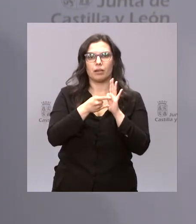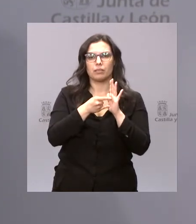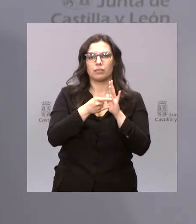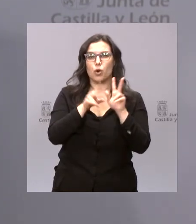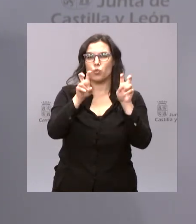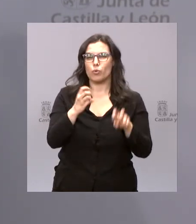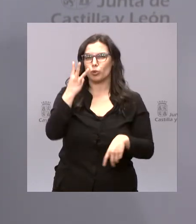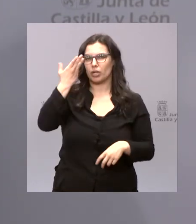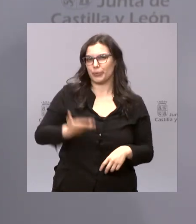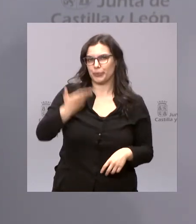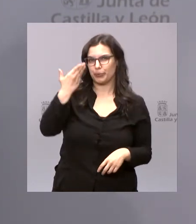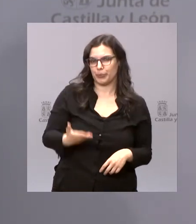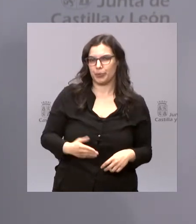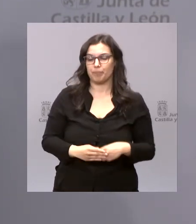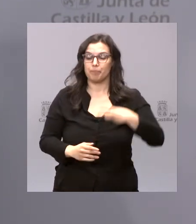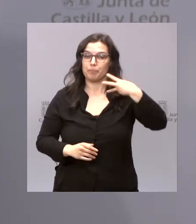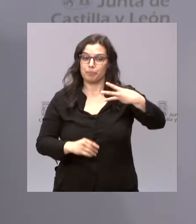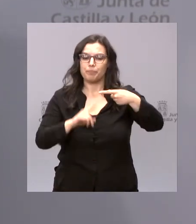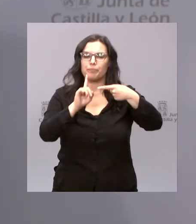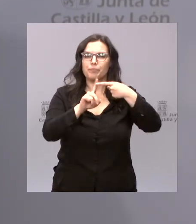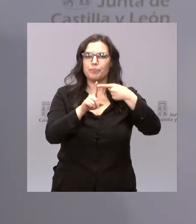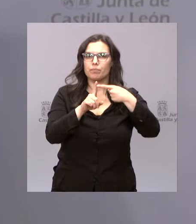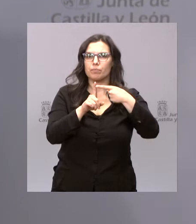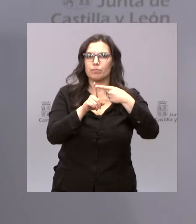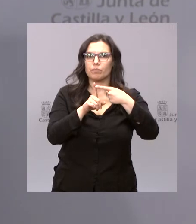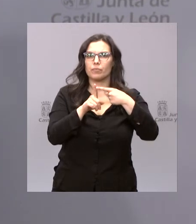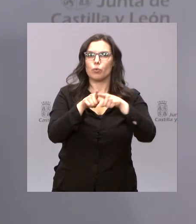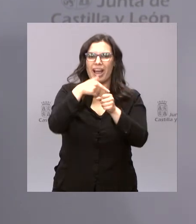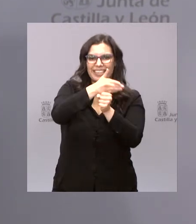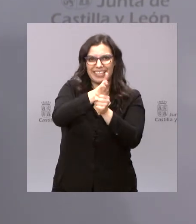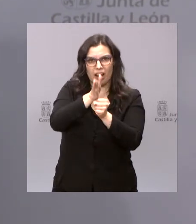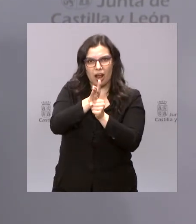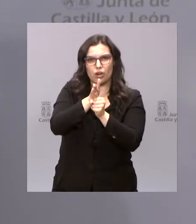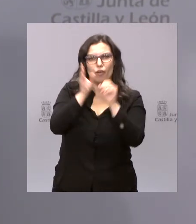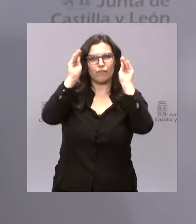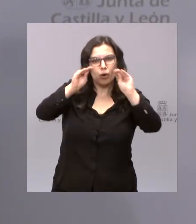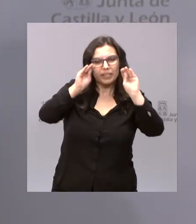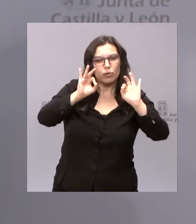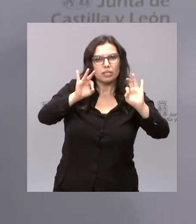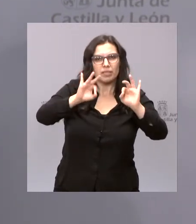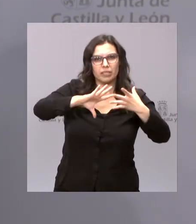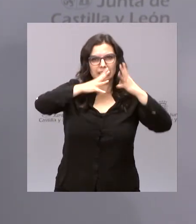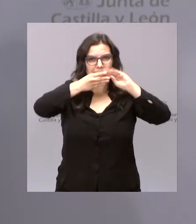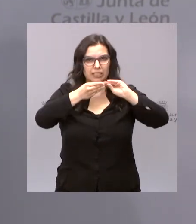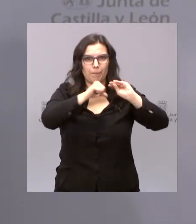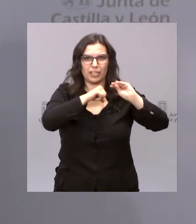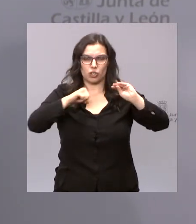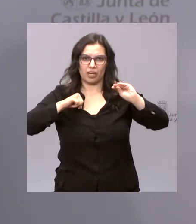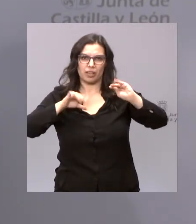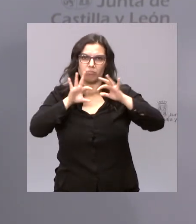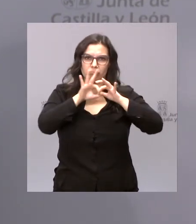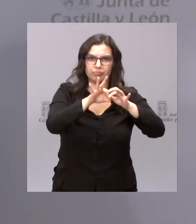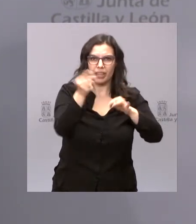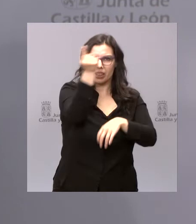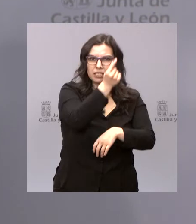novedades. Por un lado, diseño de itinerarios formativos, específicos, personalizados, para que